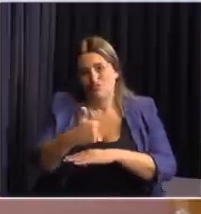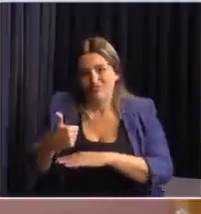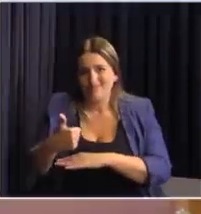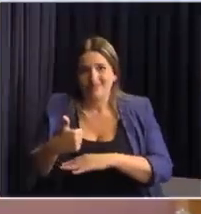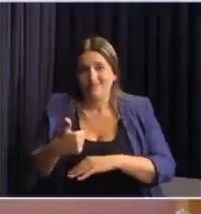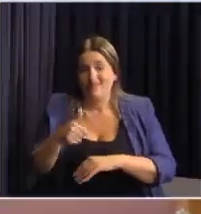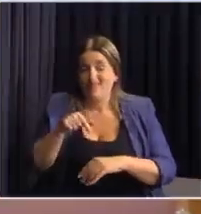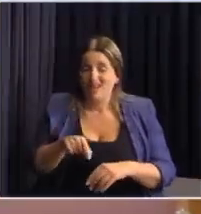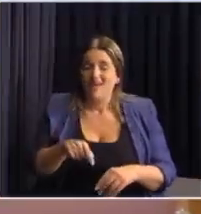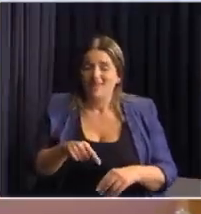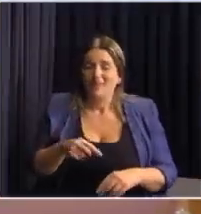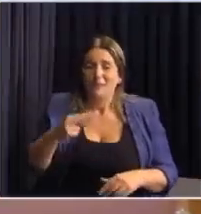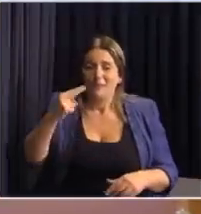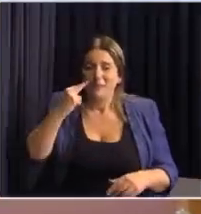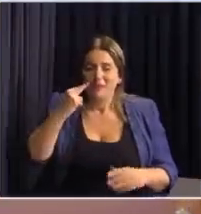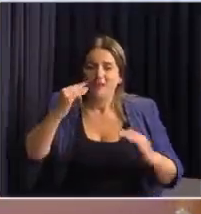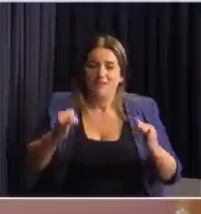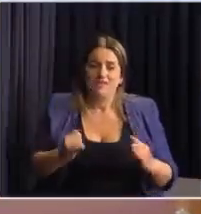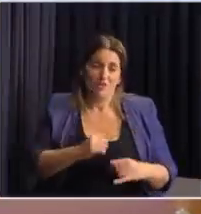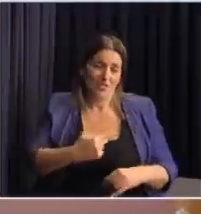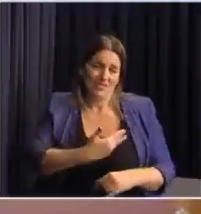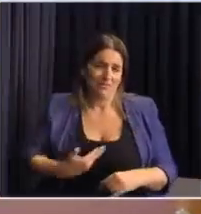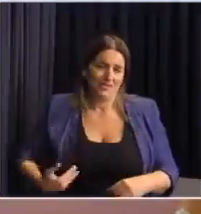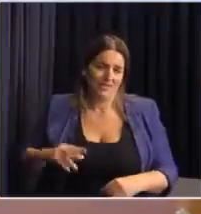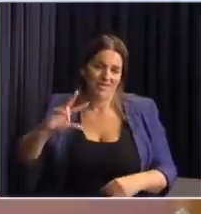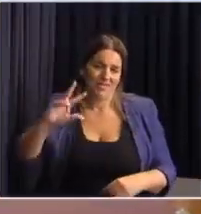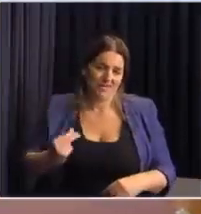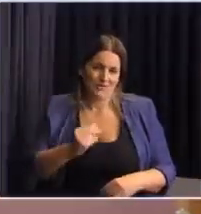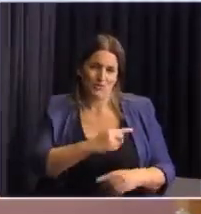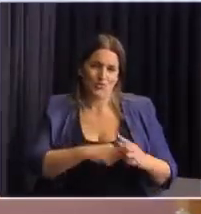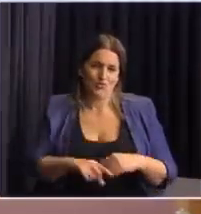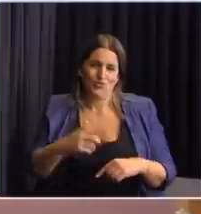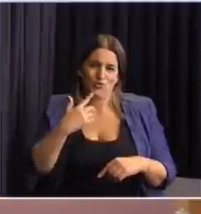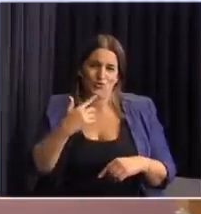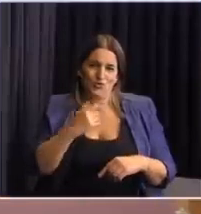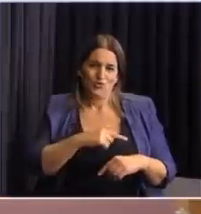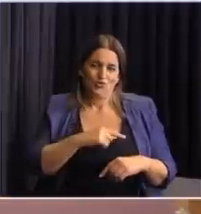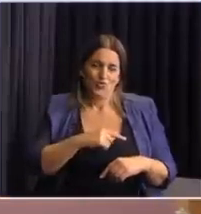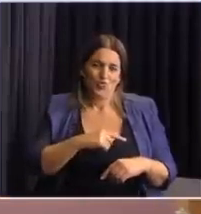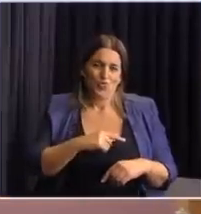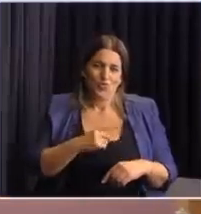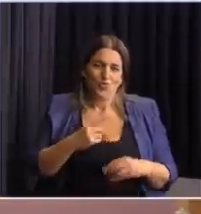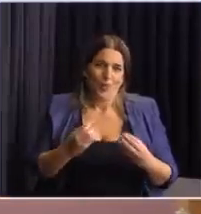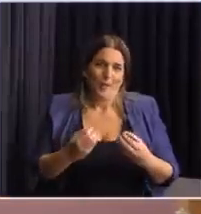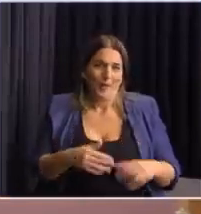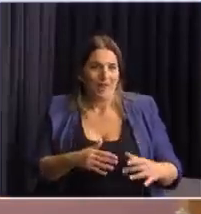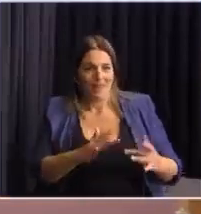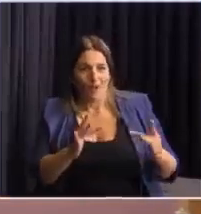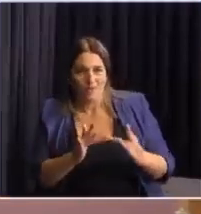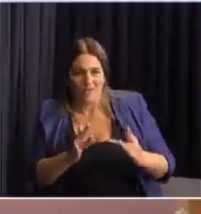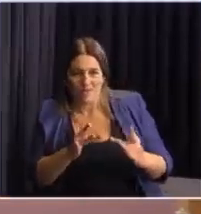no solo es, como decía el presidente del CODICEN, una pérdida de aprendizaje y una pérdida de